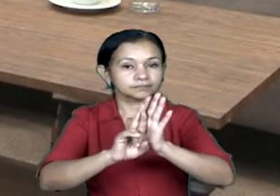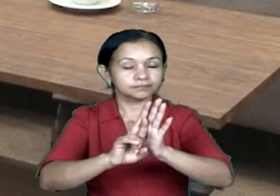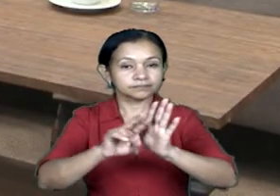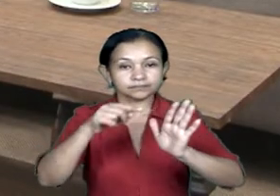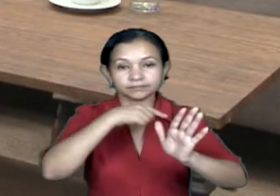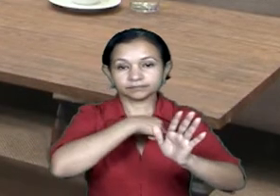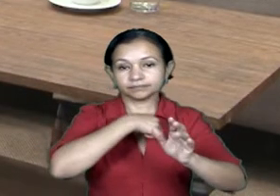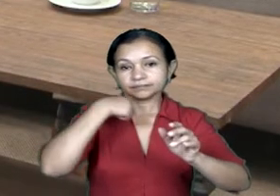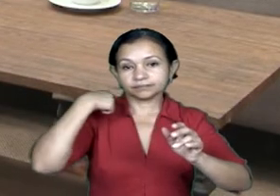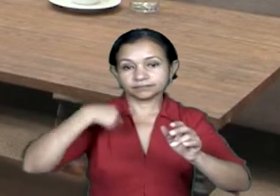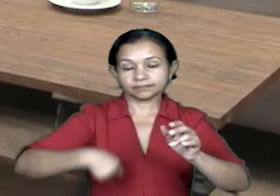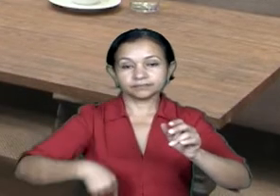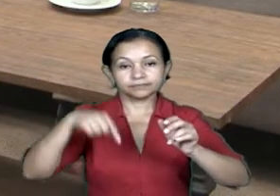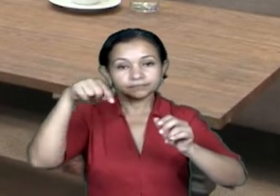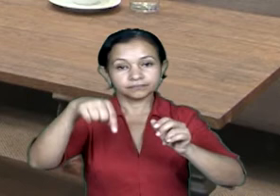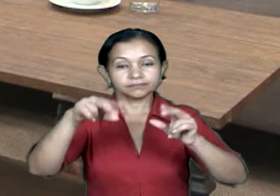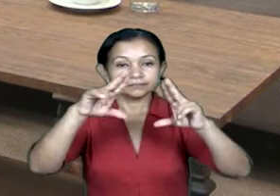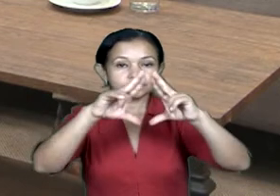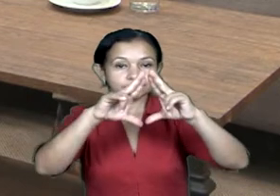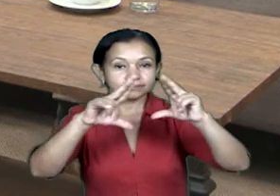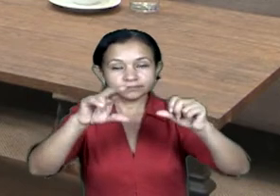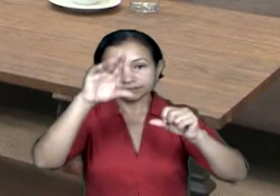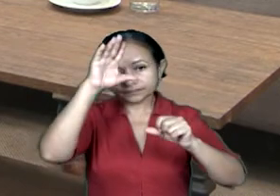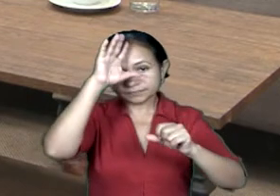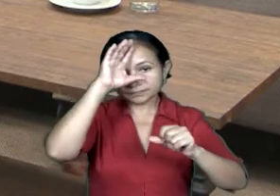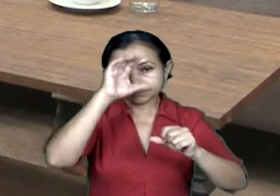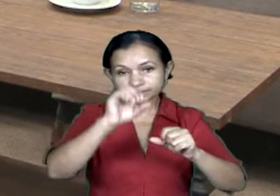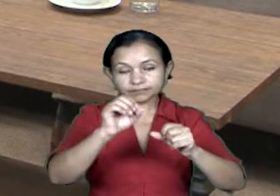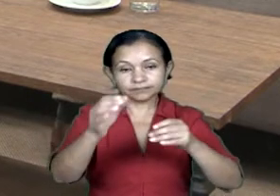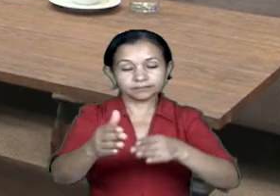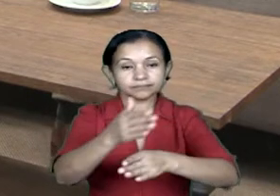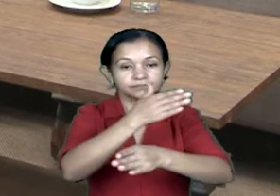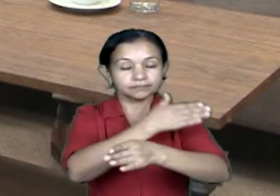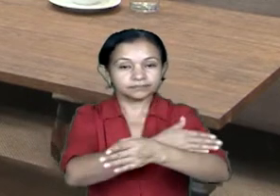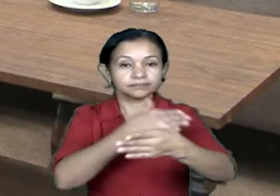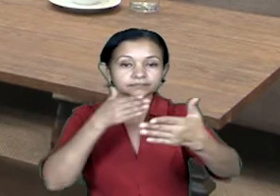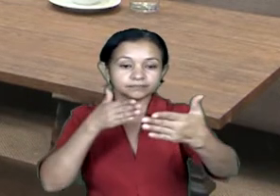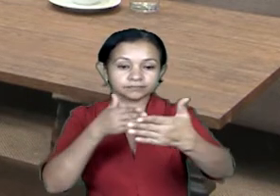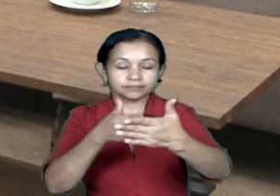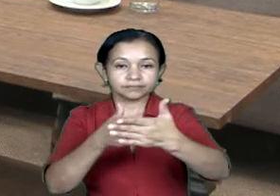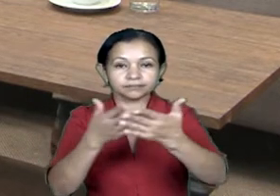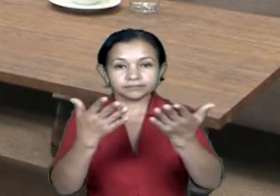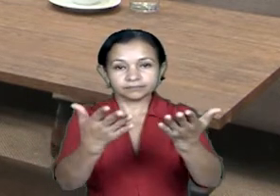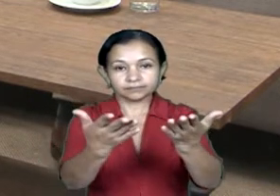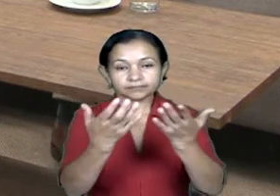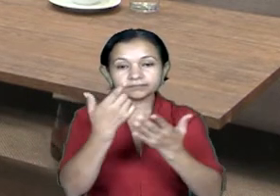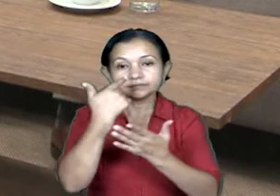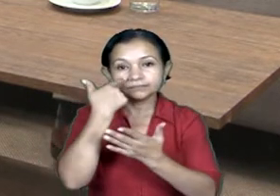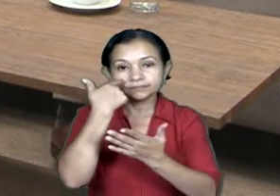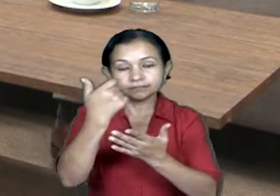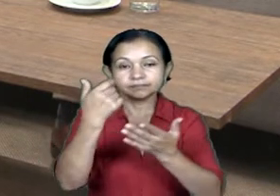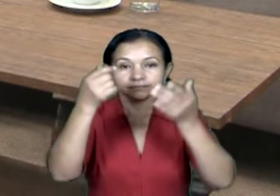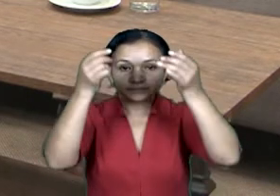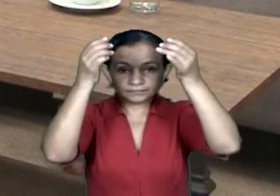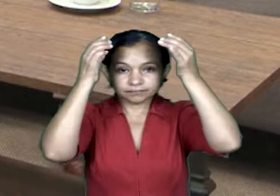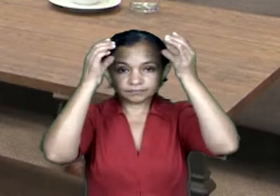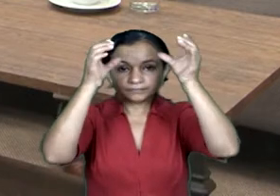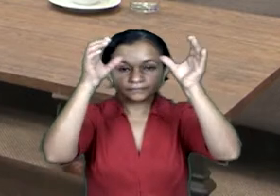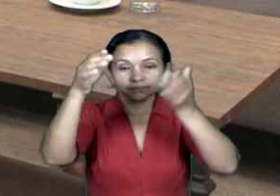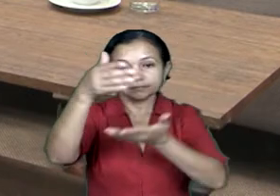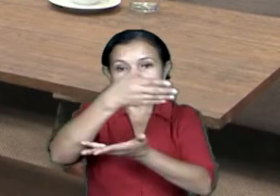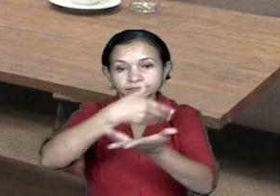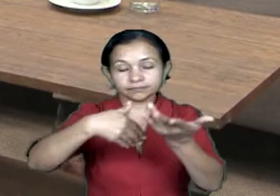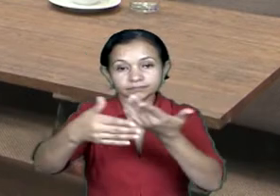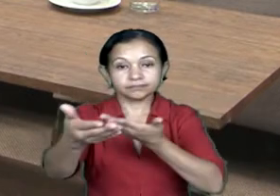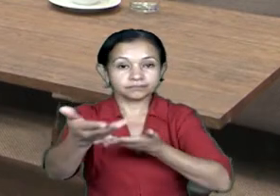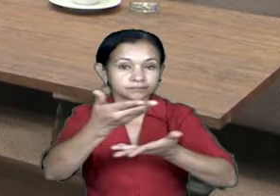en nuestro país. Señor embajador, antes de irnos a la pausa, pues entonces queríamos conocer esa parte del intercambio cultural,